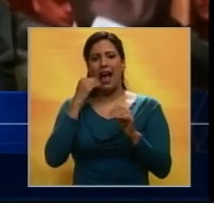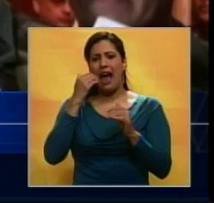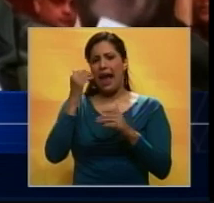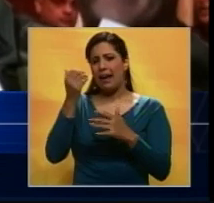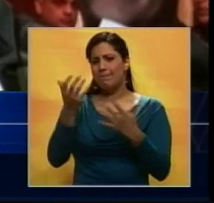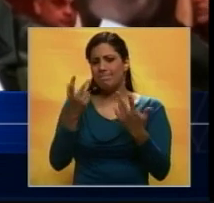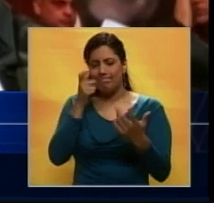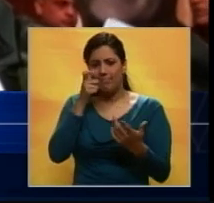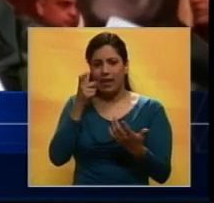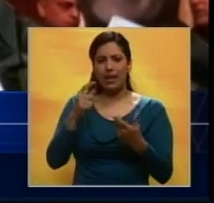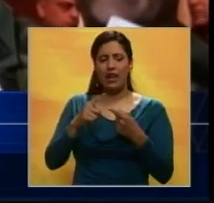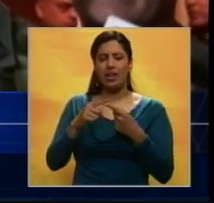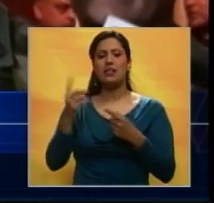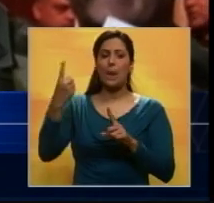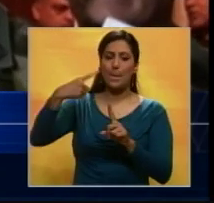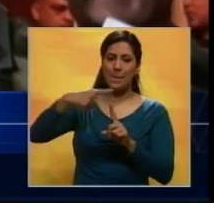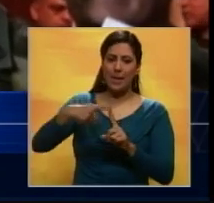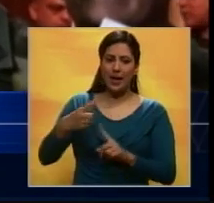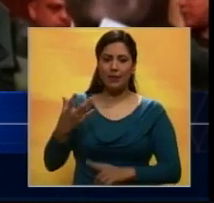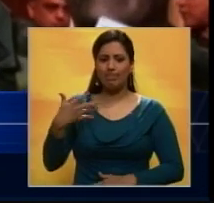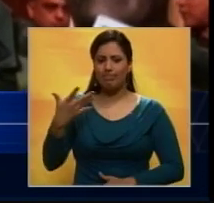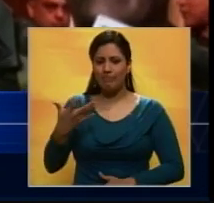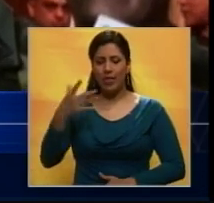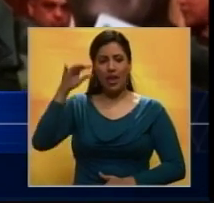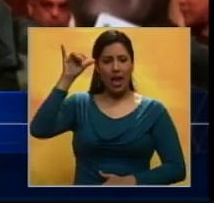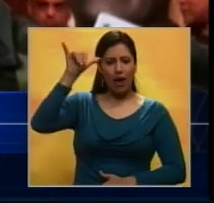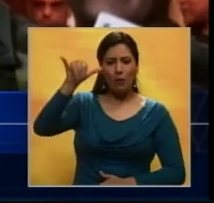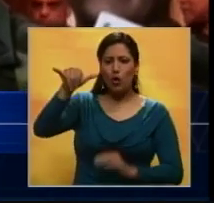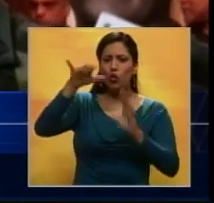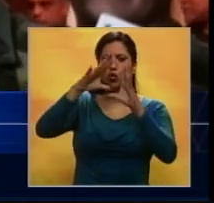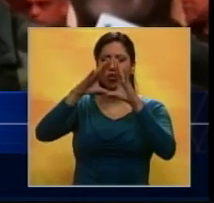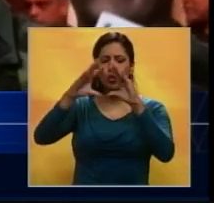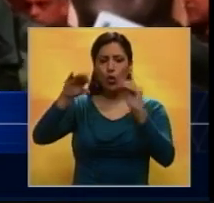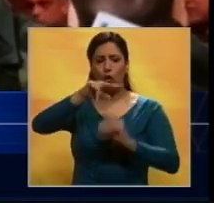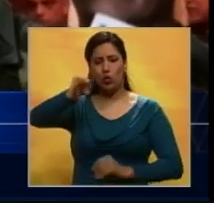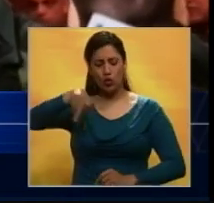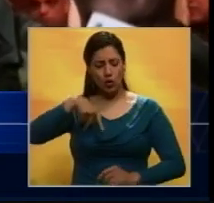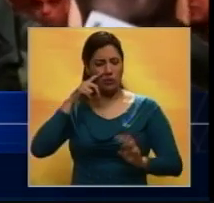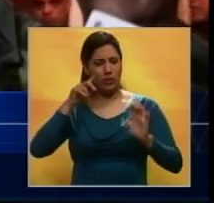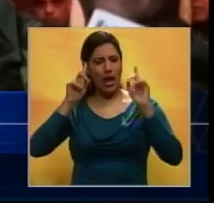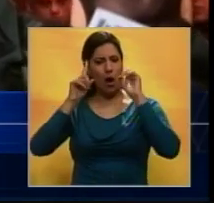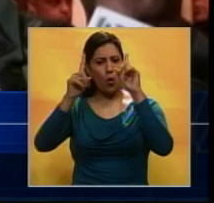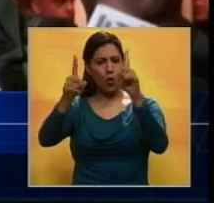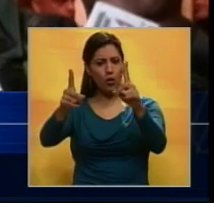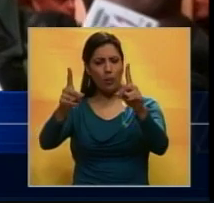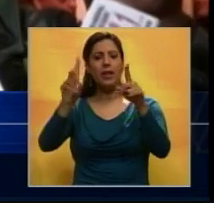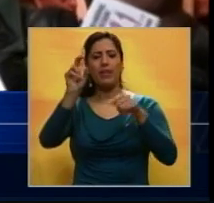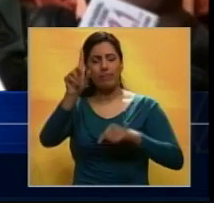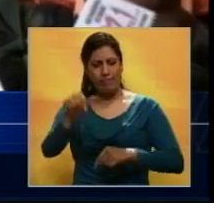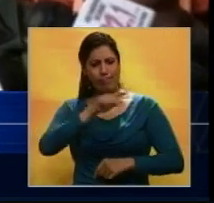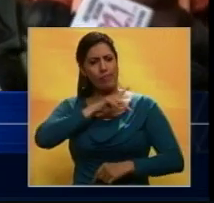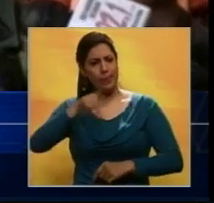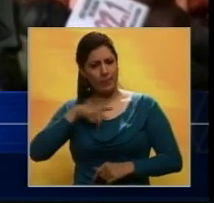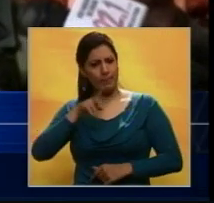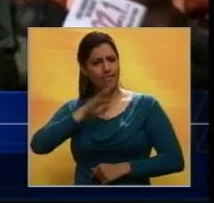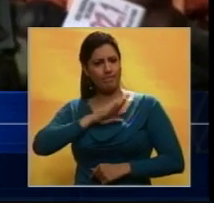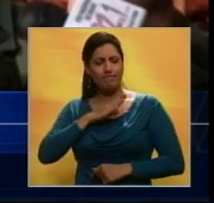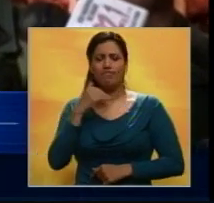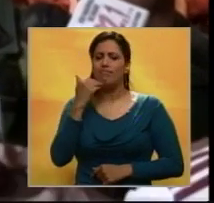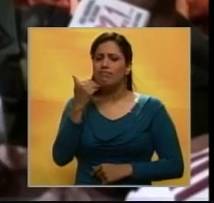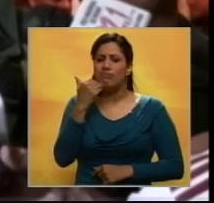móviles de vigilancia, inclusive aérea, a todo lo largo de nuestra autopista y en los sitios donde hemos tenido